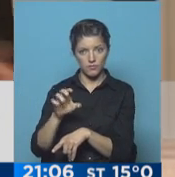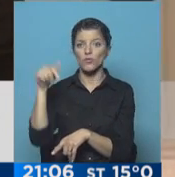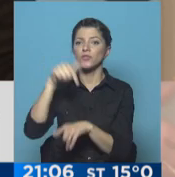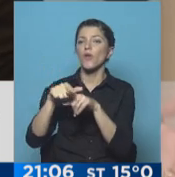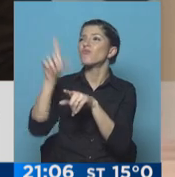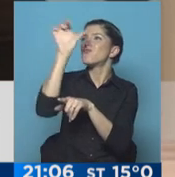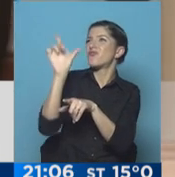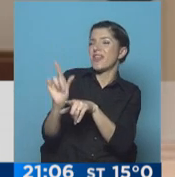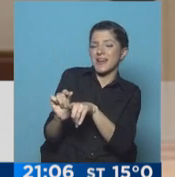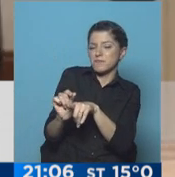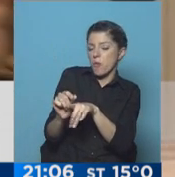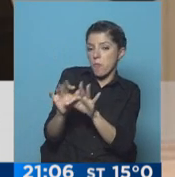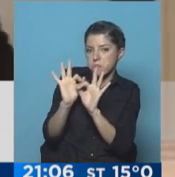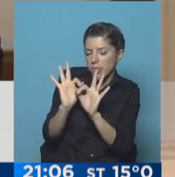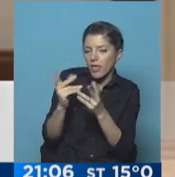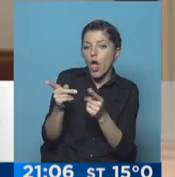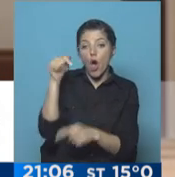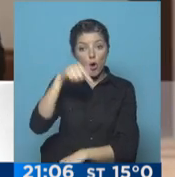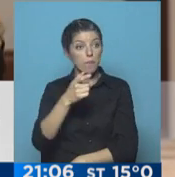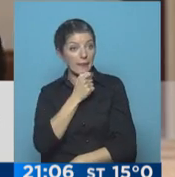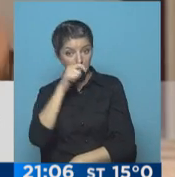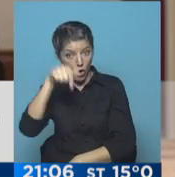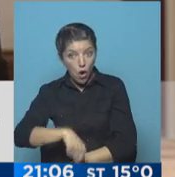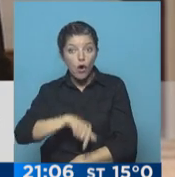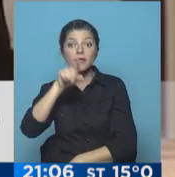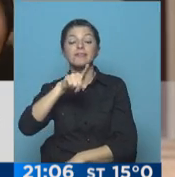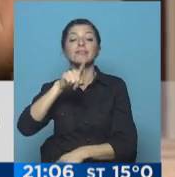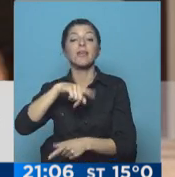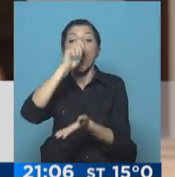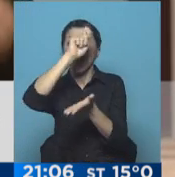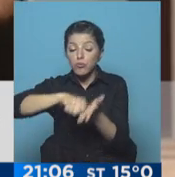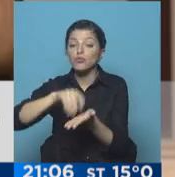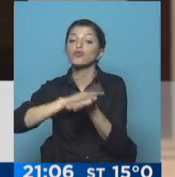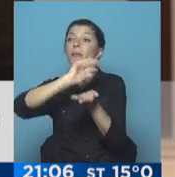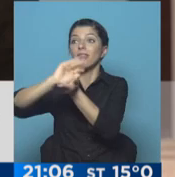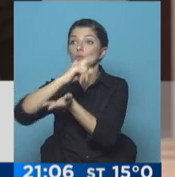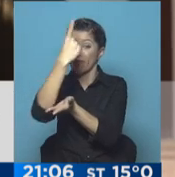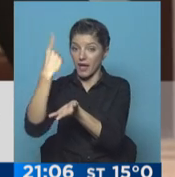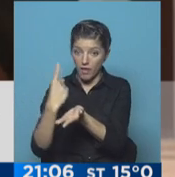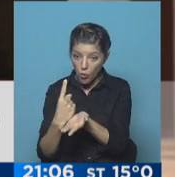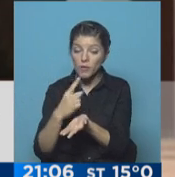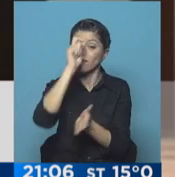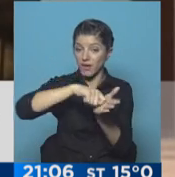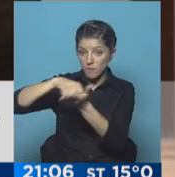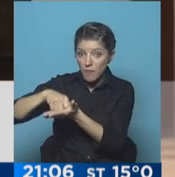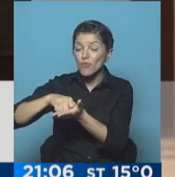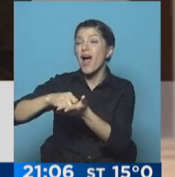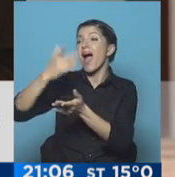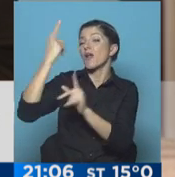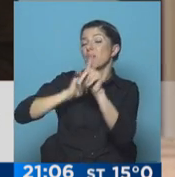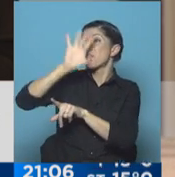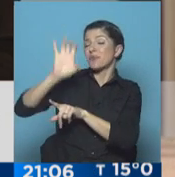como ninguno, hoy inclusive firmamos un nuevo tramo del desendeudamiento de las provincias, provincias que estaban